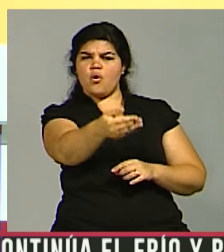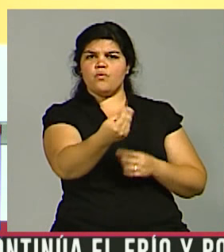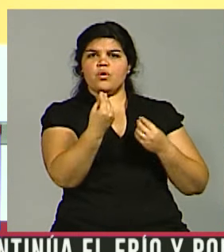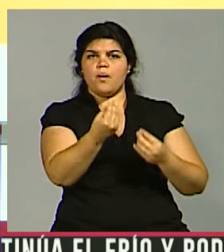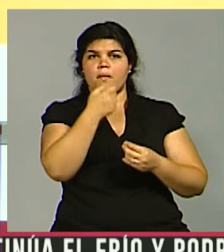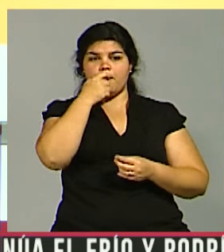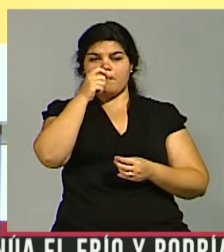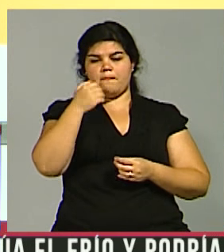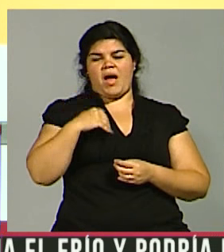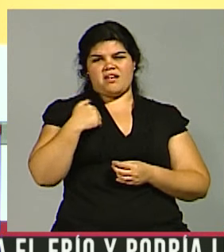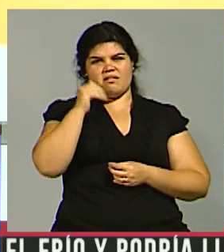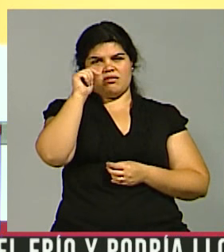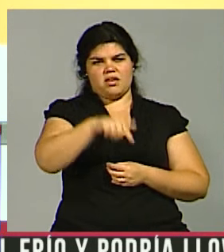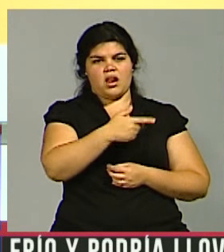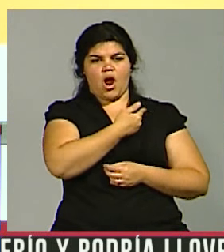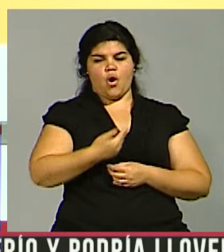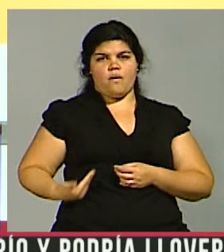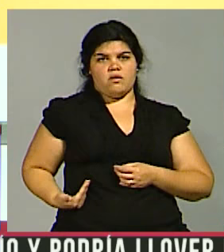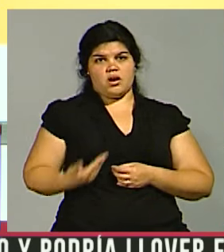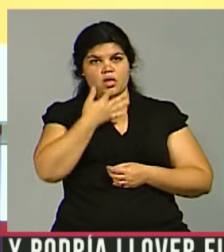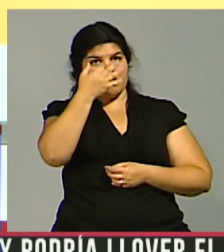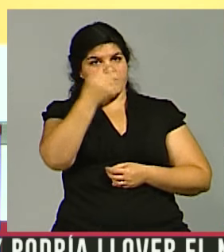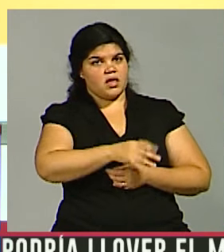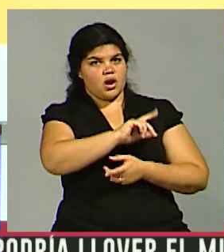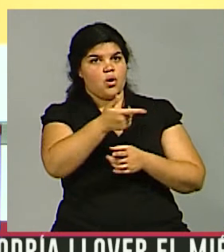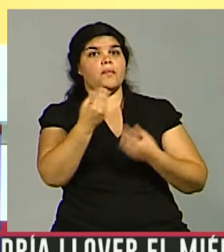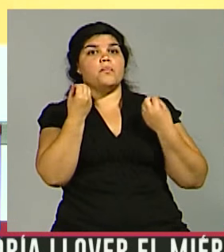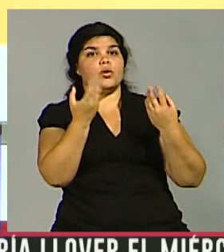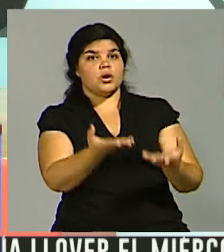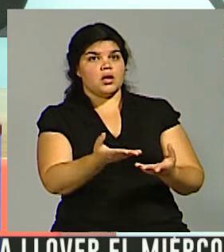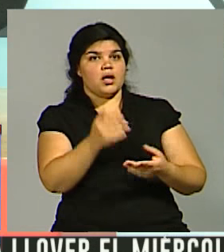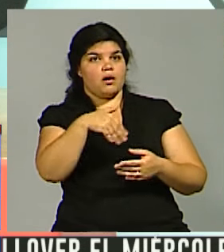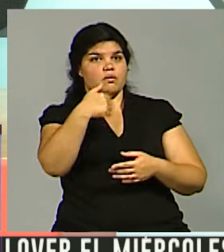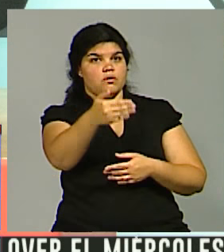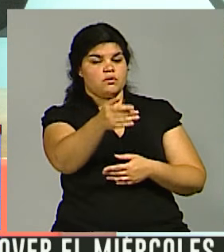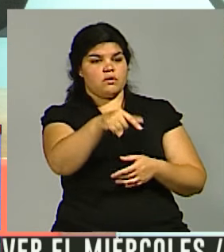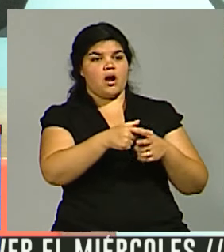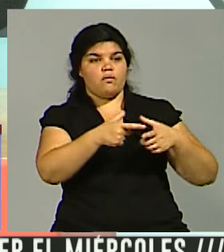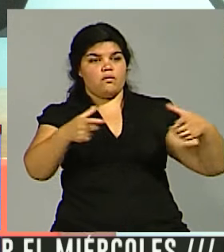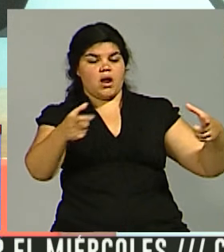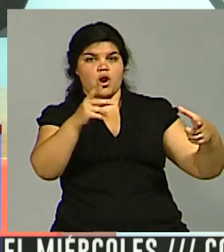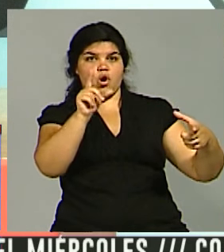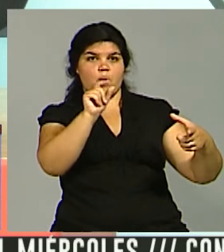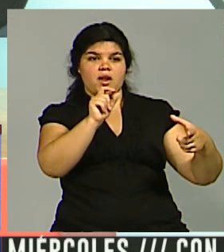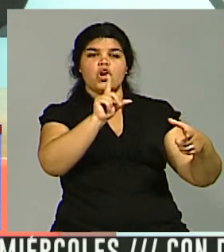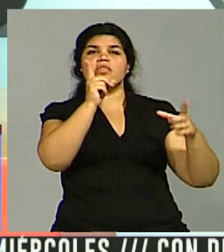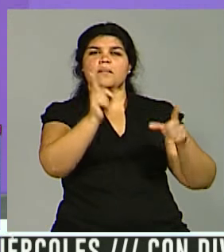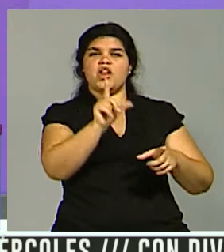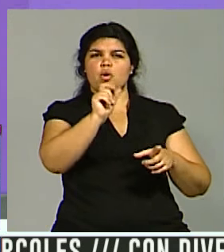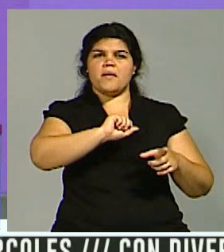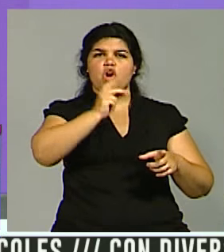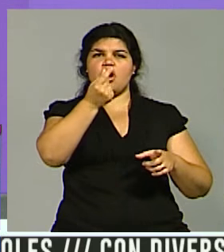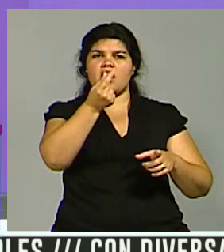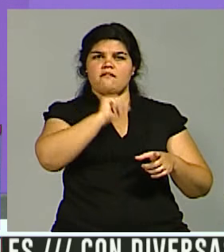gobierno de nuestro país, son ciertos, ¿no? Por este cambio a partir de la proyección del crecimiento para este año y de los números de la inflación.